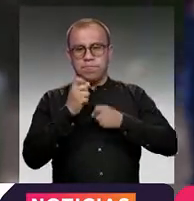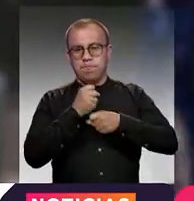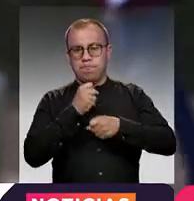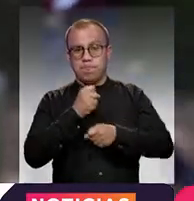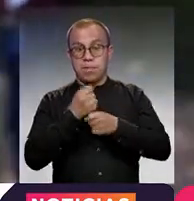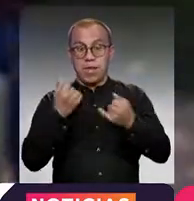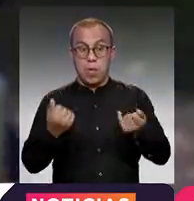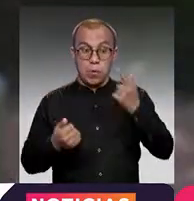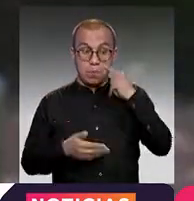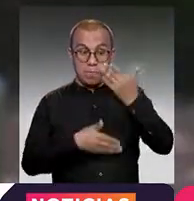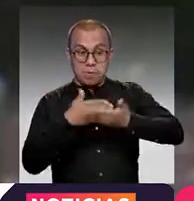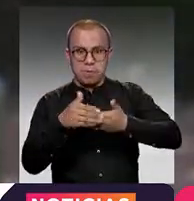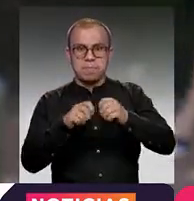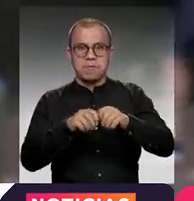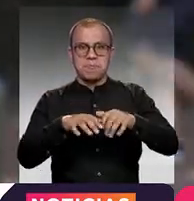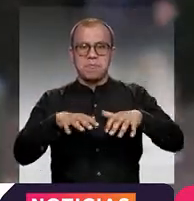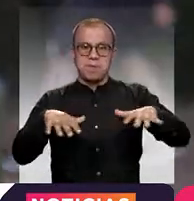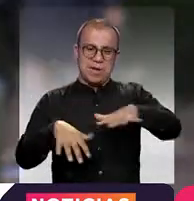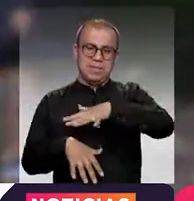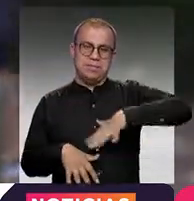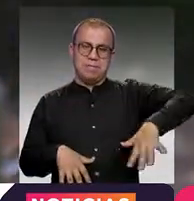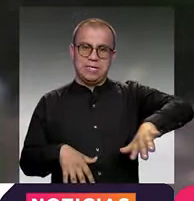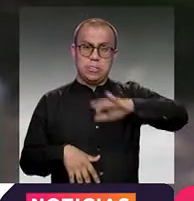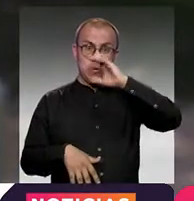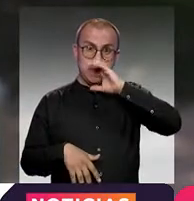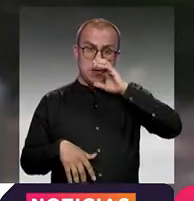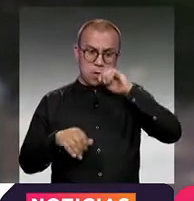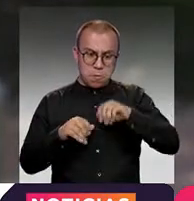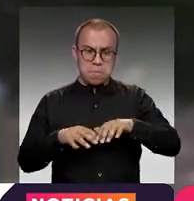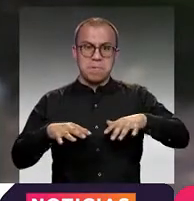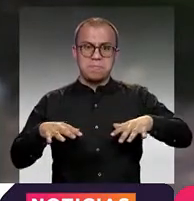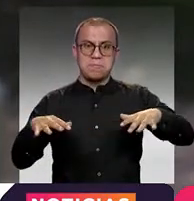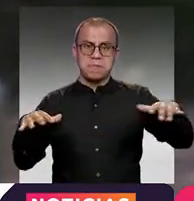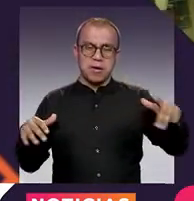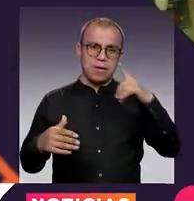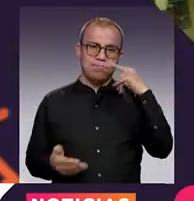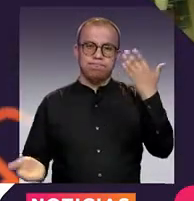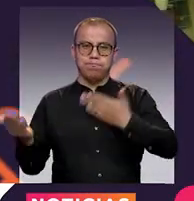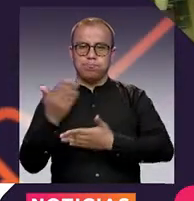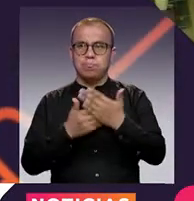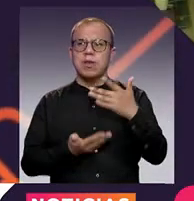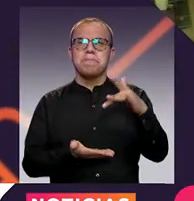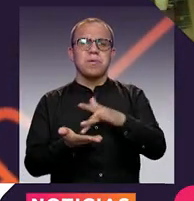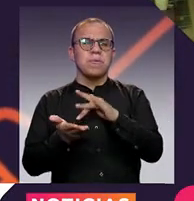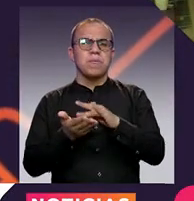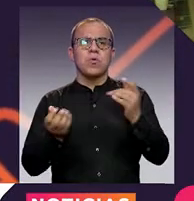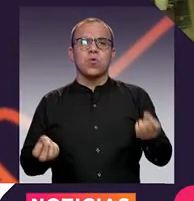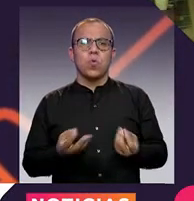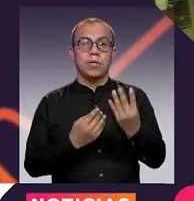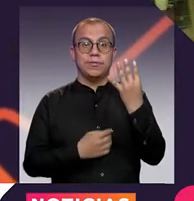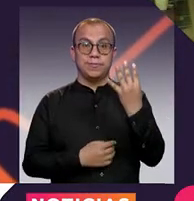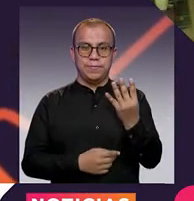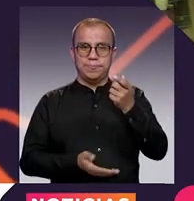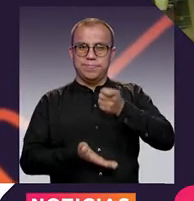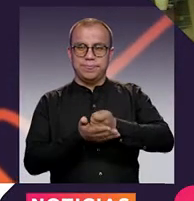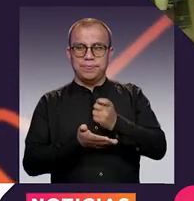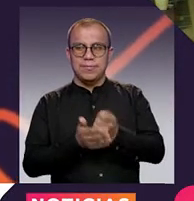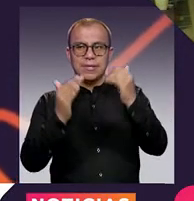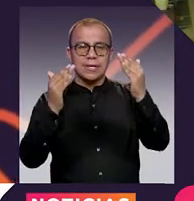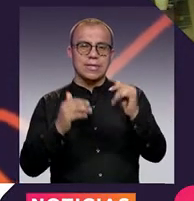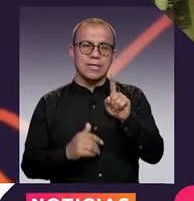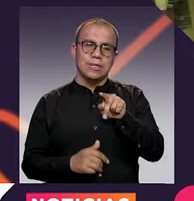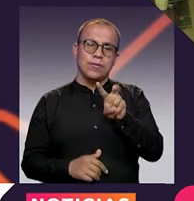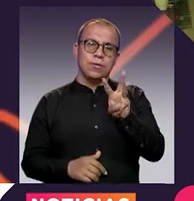el polígono como tal se amplíe y podamos seguir avanzando en esos pilotos. Participaron en la estrategia 4 notarías,